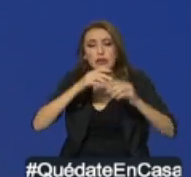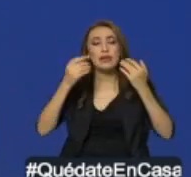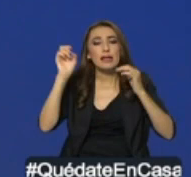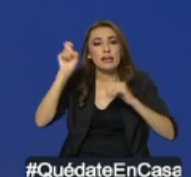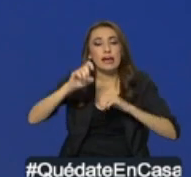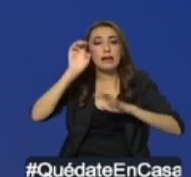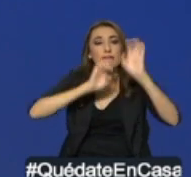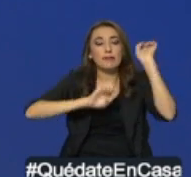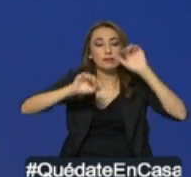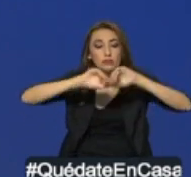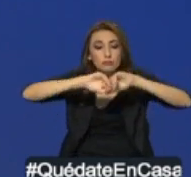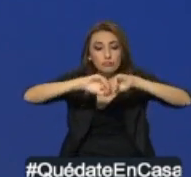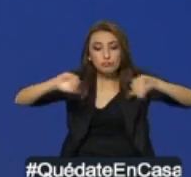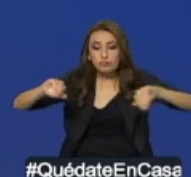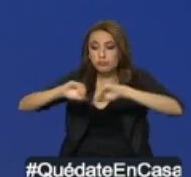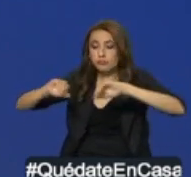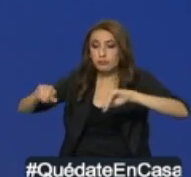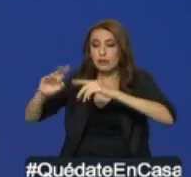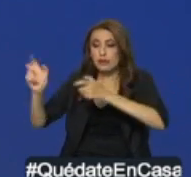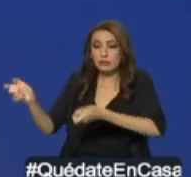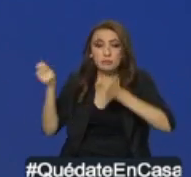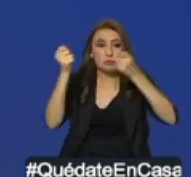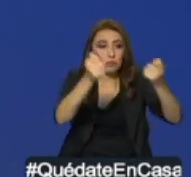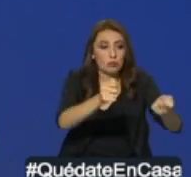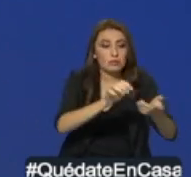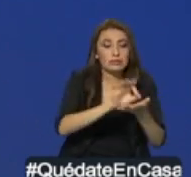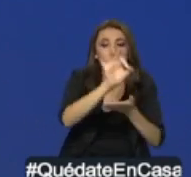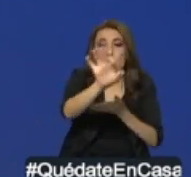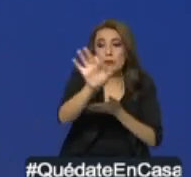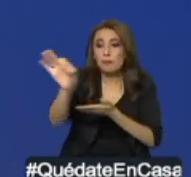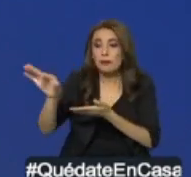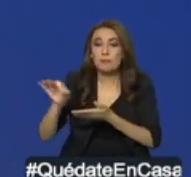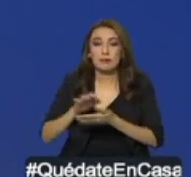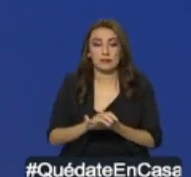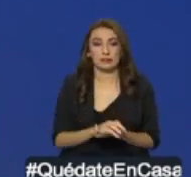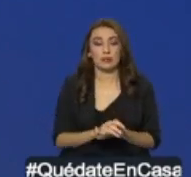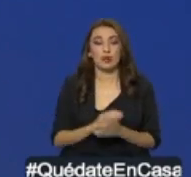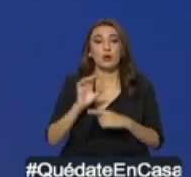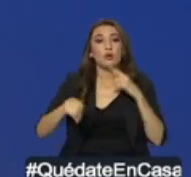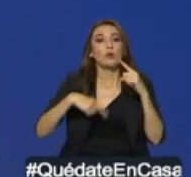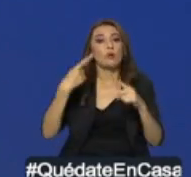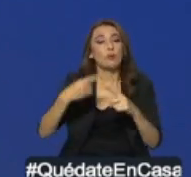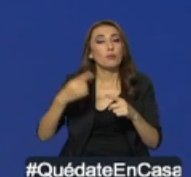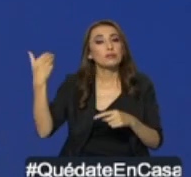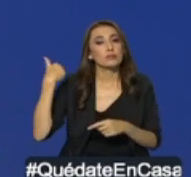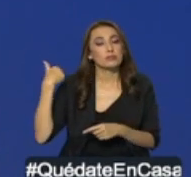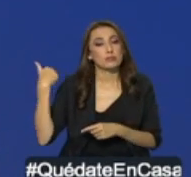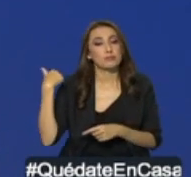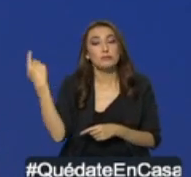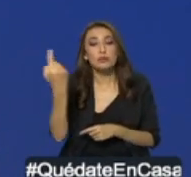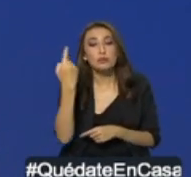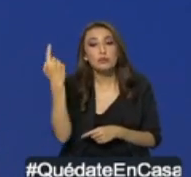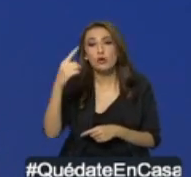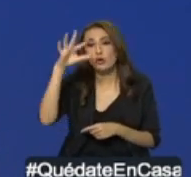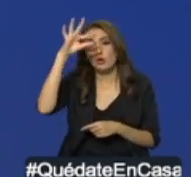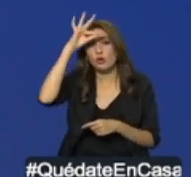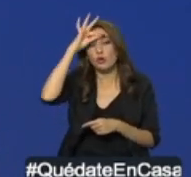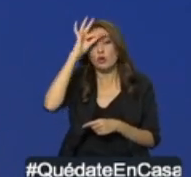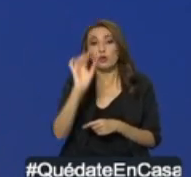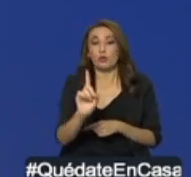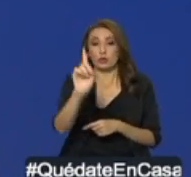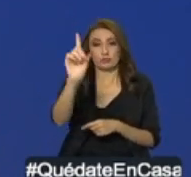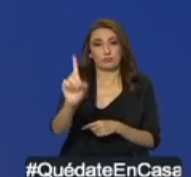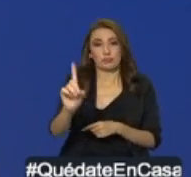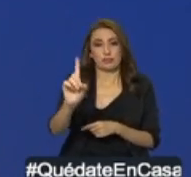y derivarlo al área de tensión pertinente cuando existe un solo hospital en una ciudad se han destinado áreas